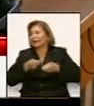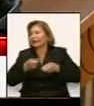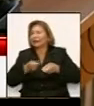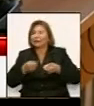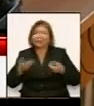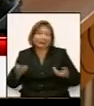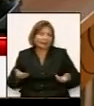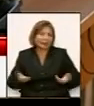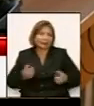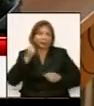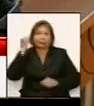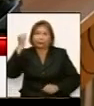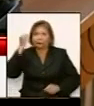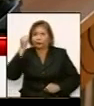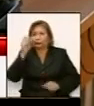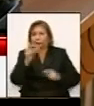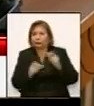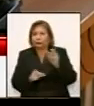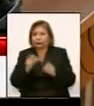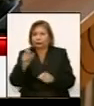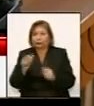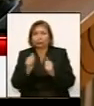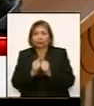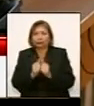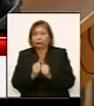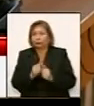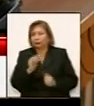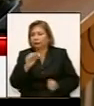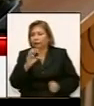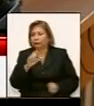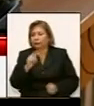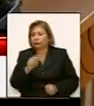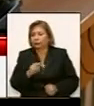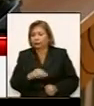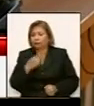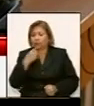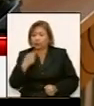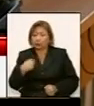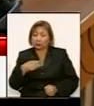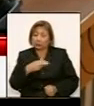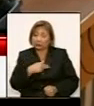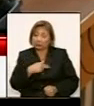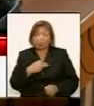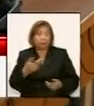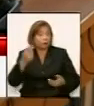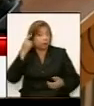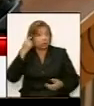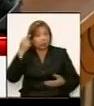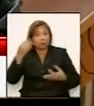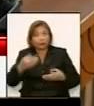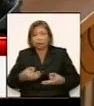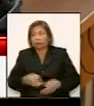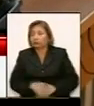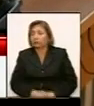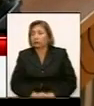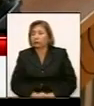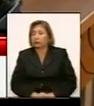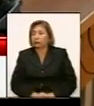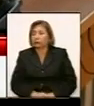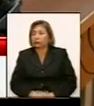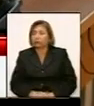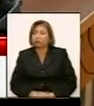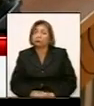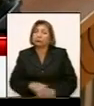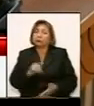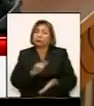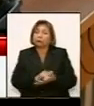violencia, defendiendo los derechos de las mujeres y personas LGBTIQ+. Entonces nosotros acá lo que creemos que tiene que